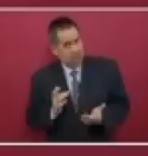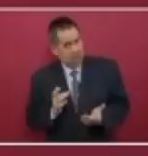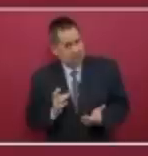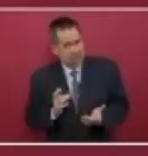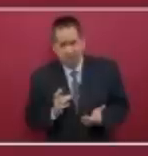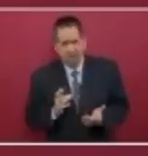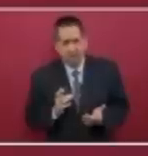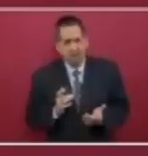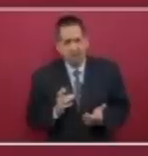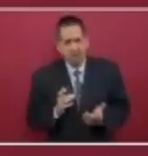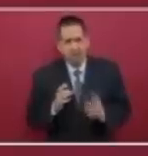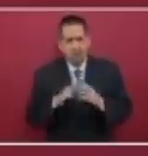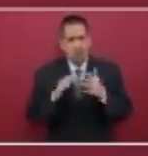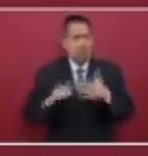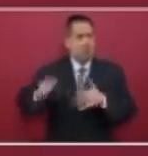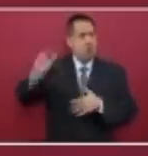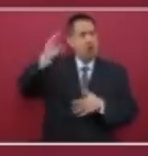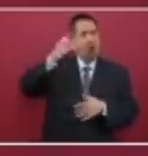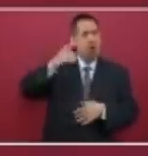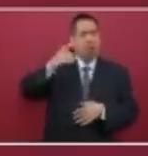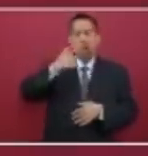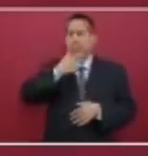los machucones